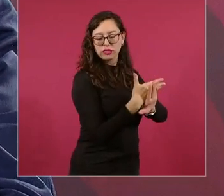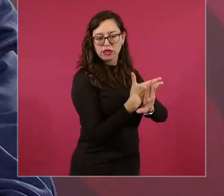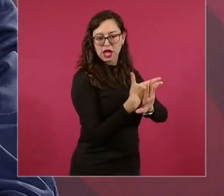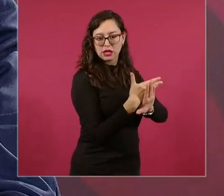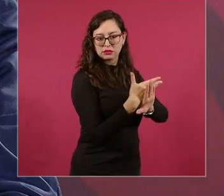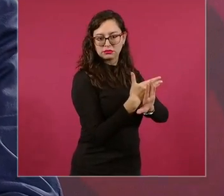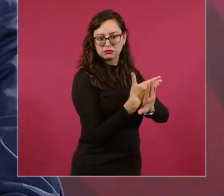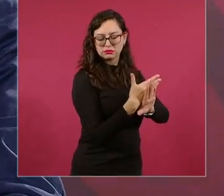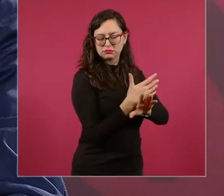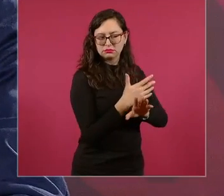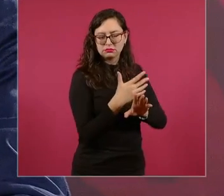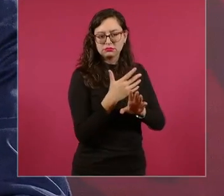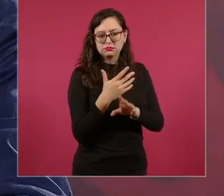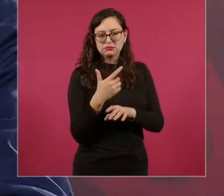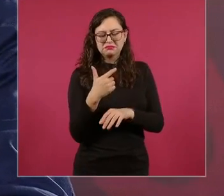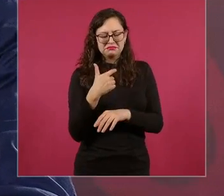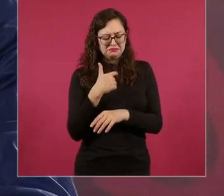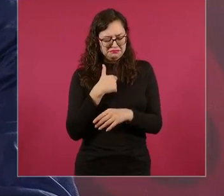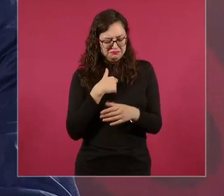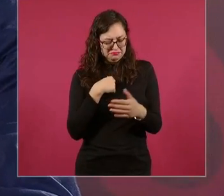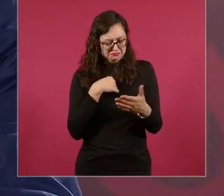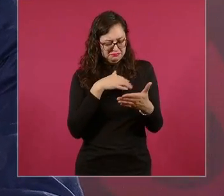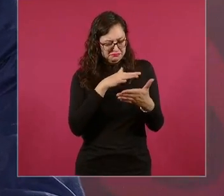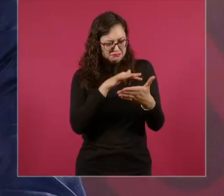licenciado Colosio,